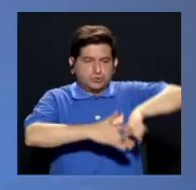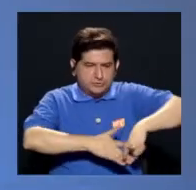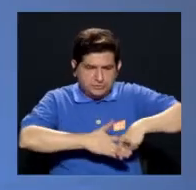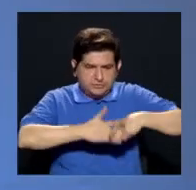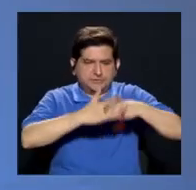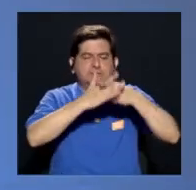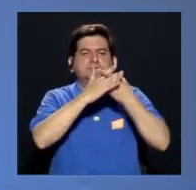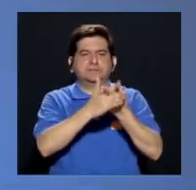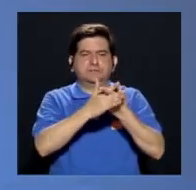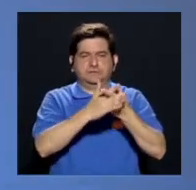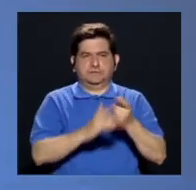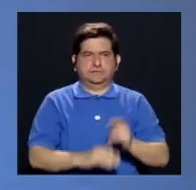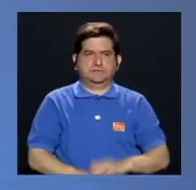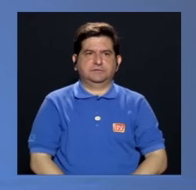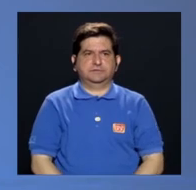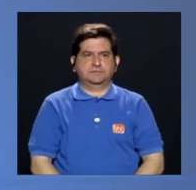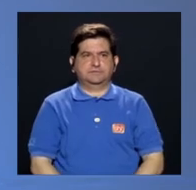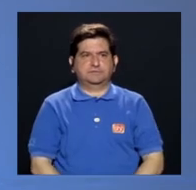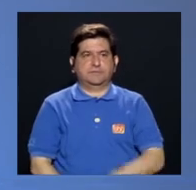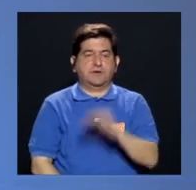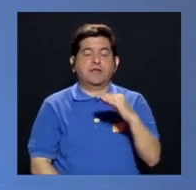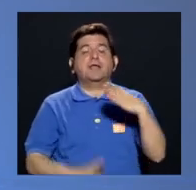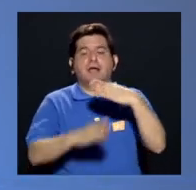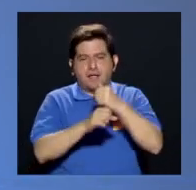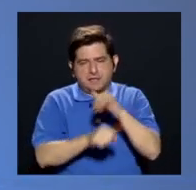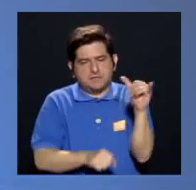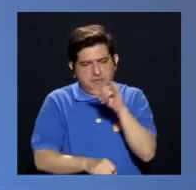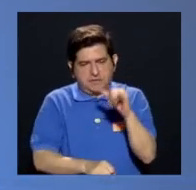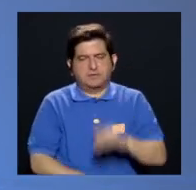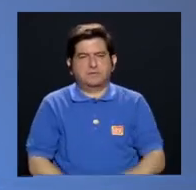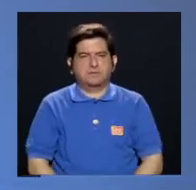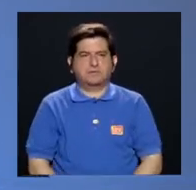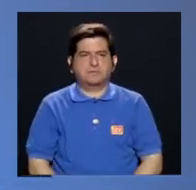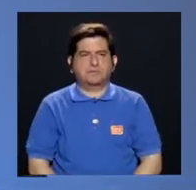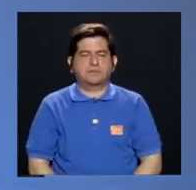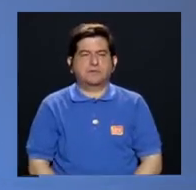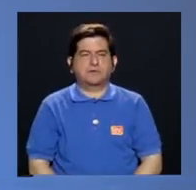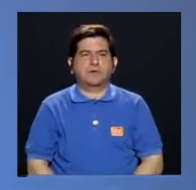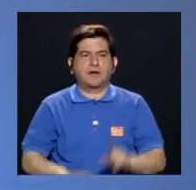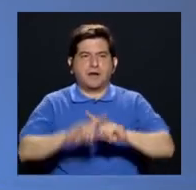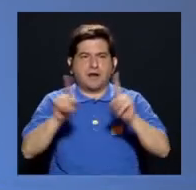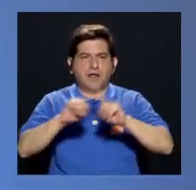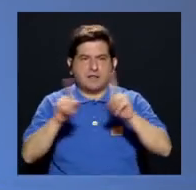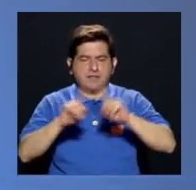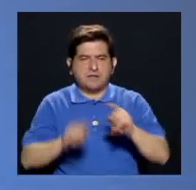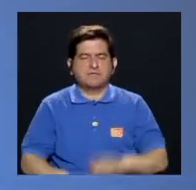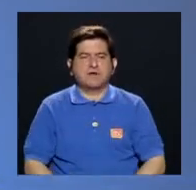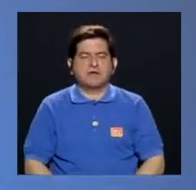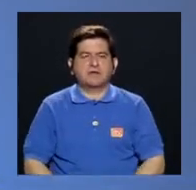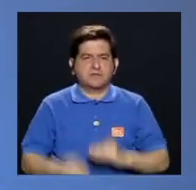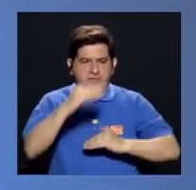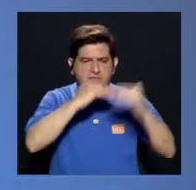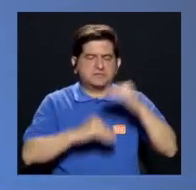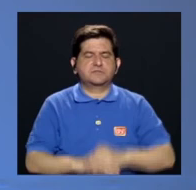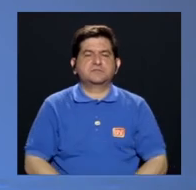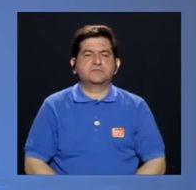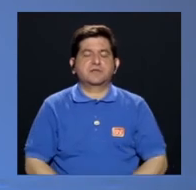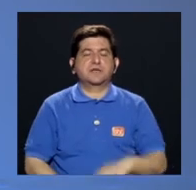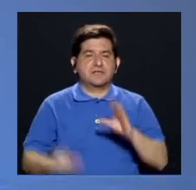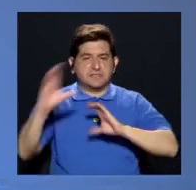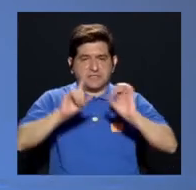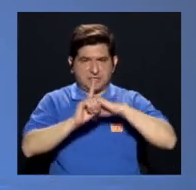iniciar y realizar las construcciones de la Facultad de Ciencias